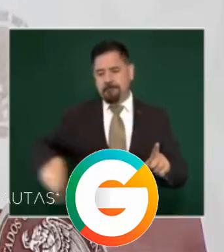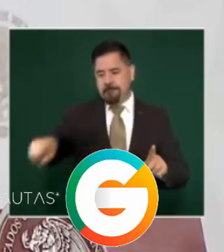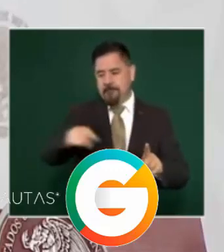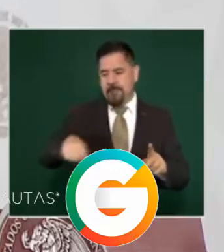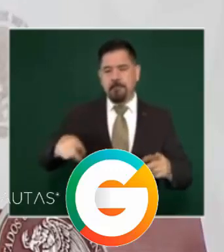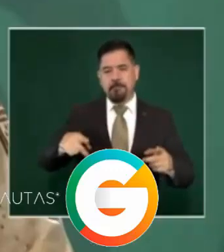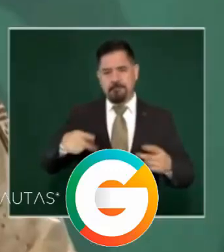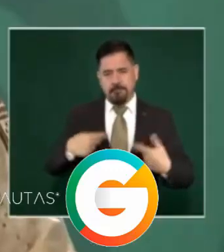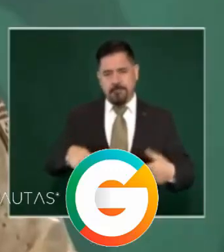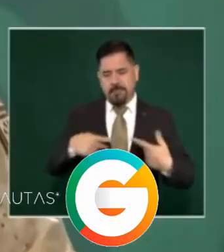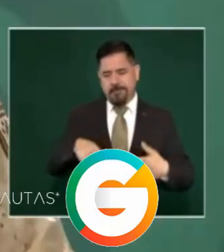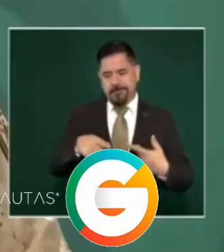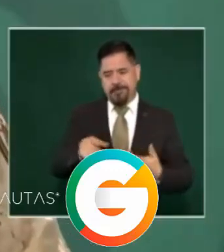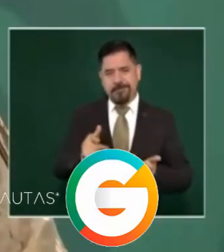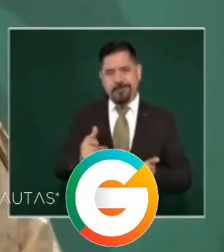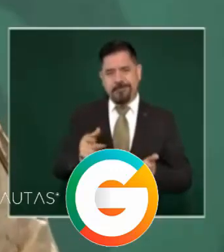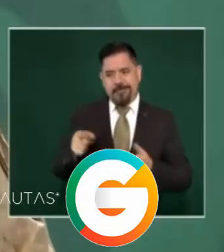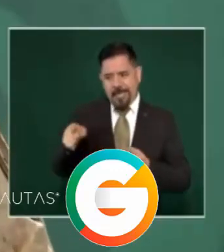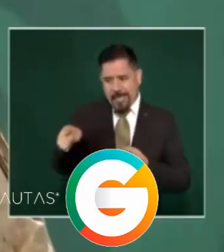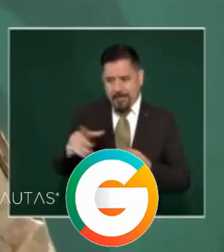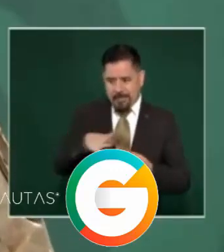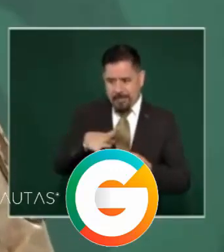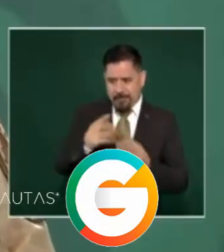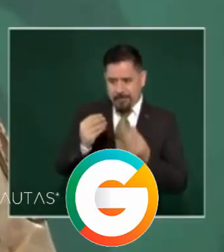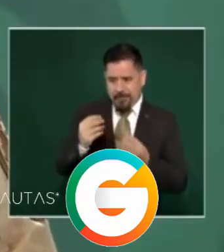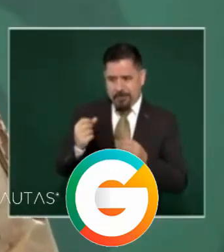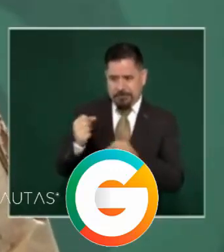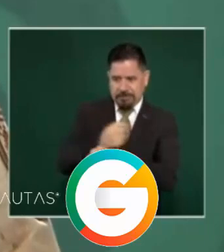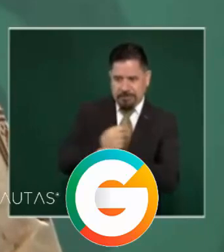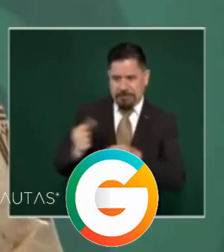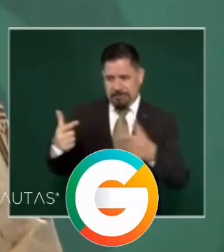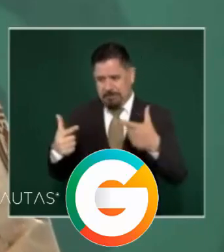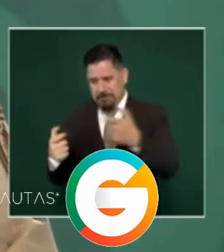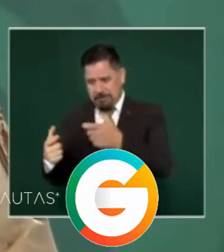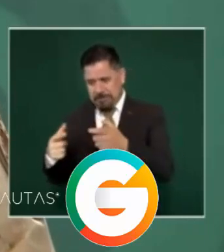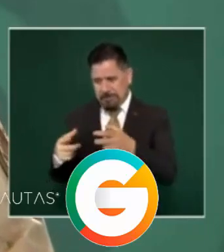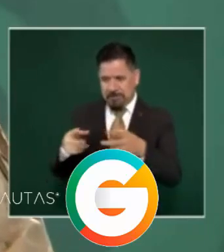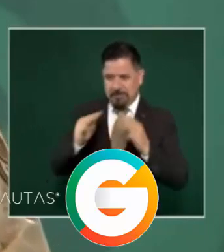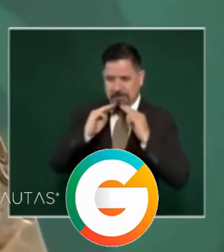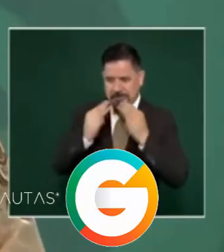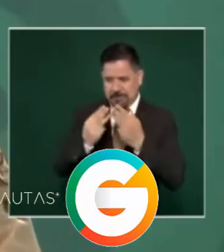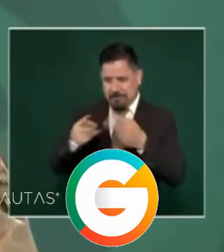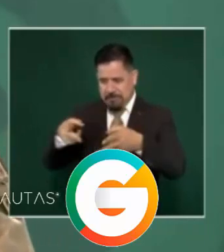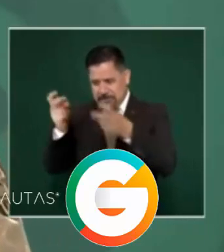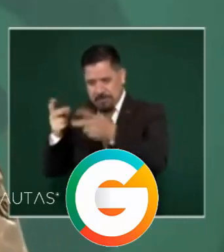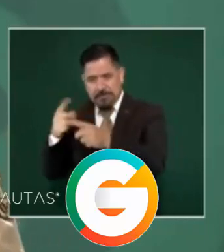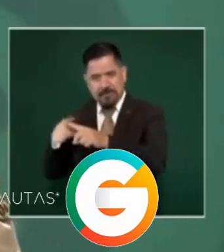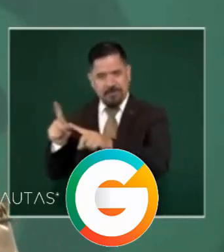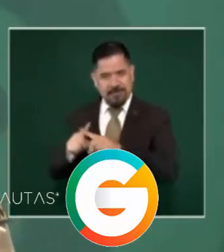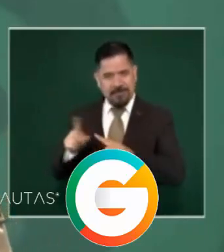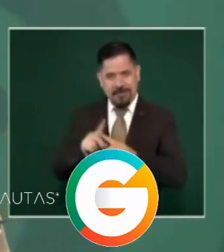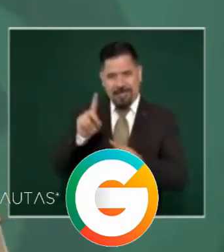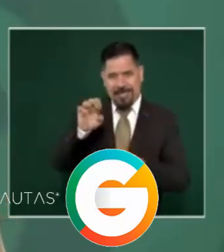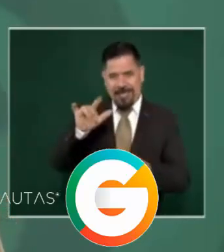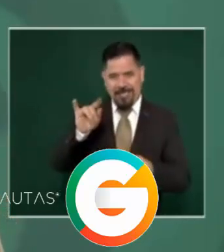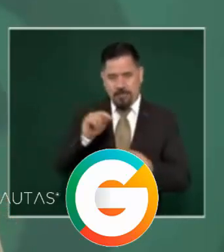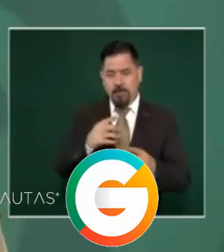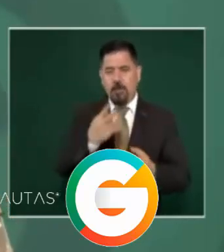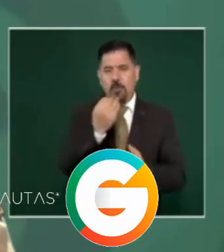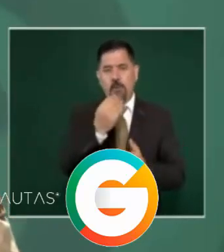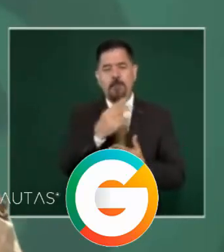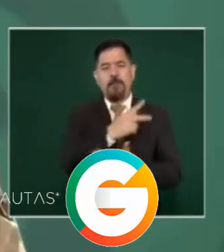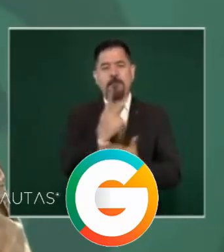las causas que generan la violencia, los delitos, la delincuencia. son estos 9 programas, entre